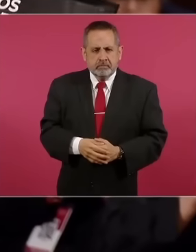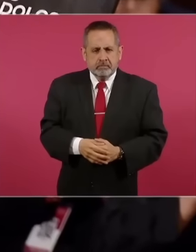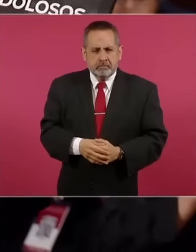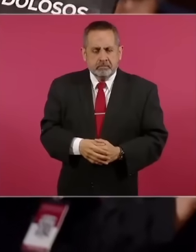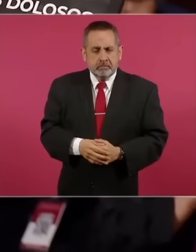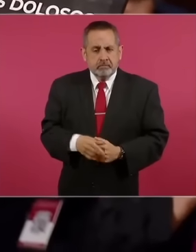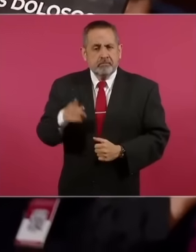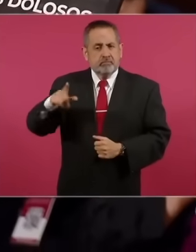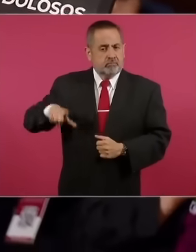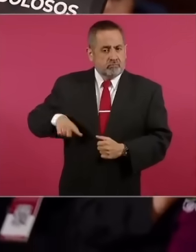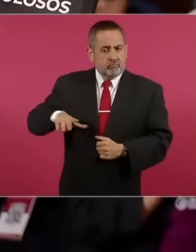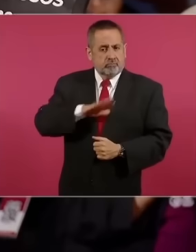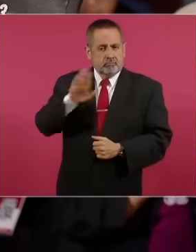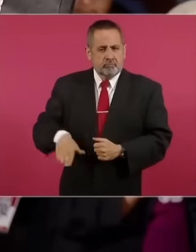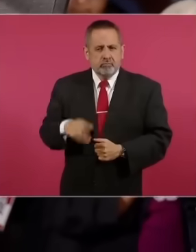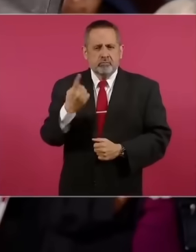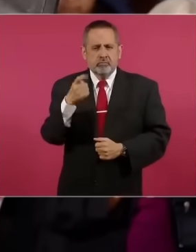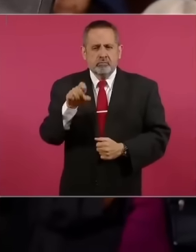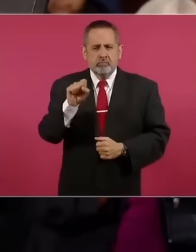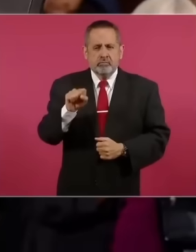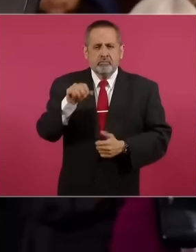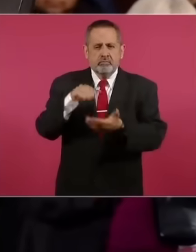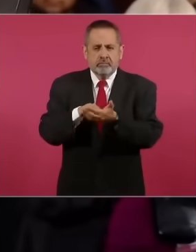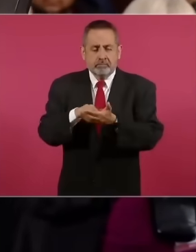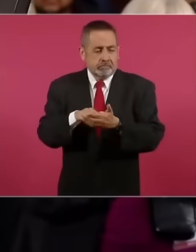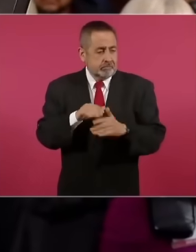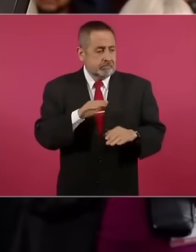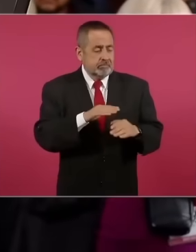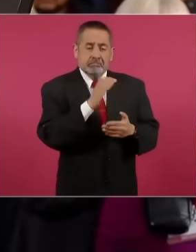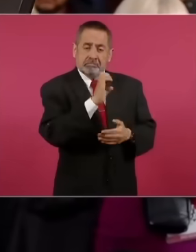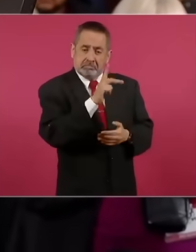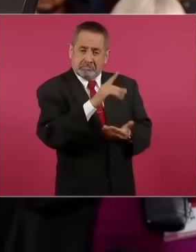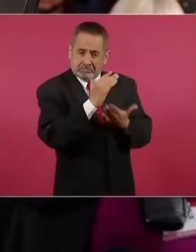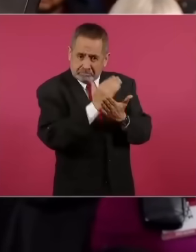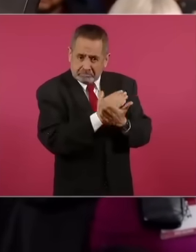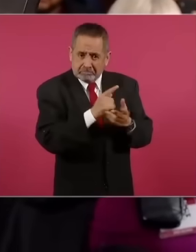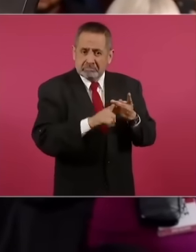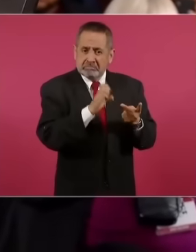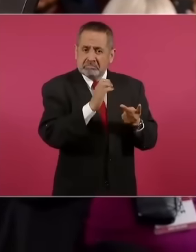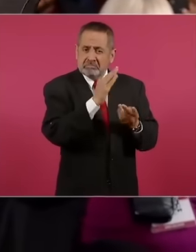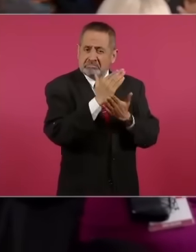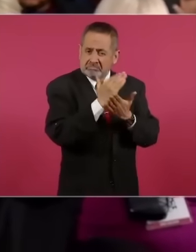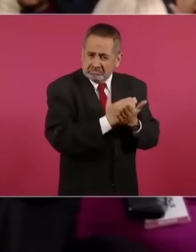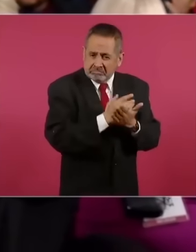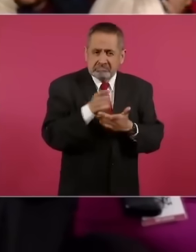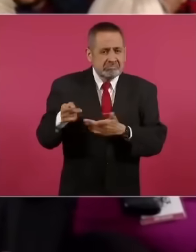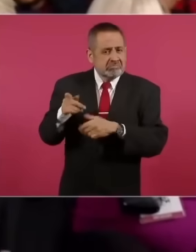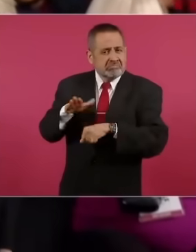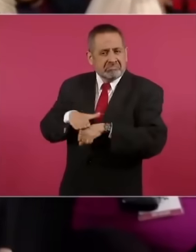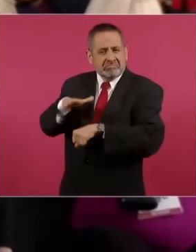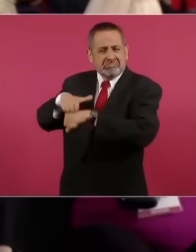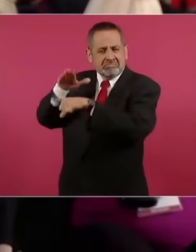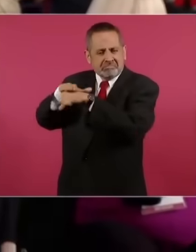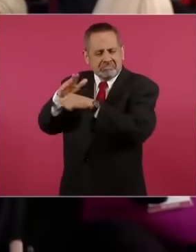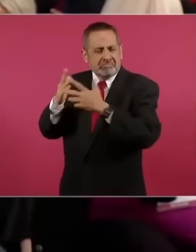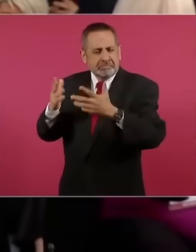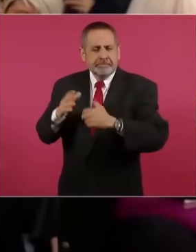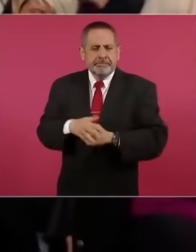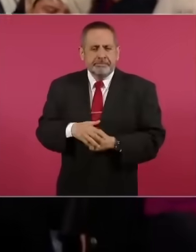En su gobierno han muerto 166 mil, más que con Peña Nieto, más que con Felipe Calderón. Entonces, la pregunta